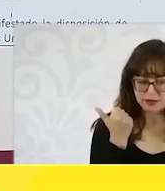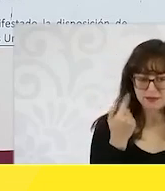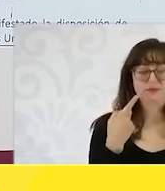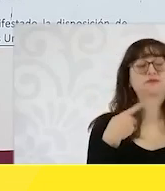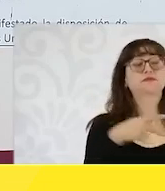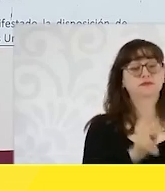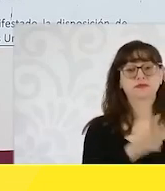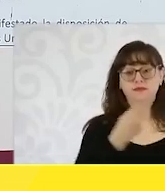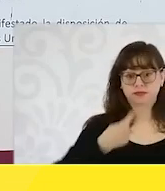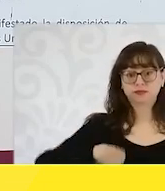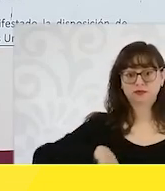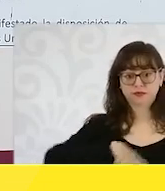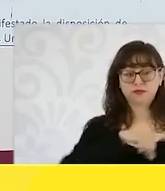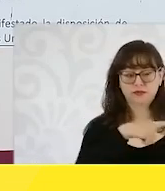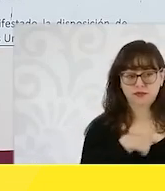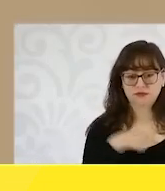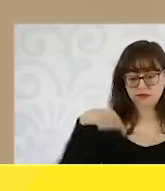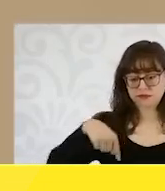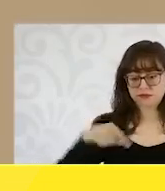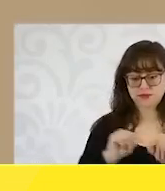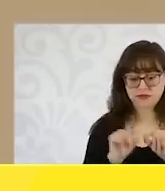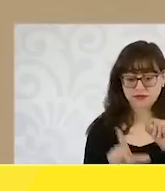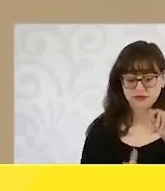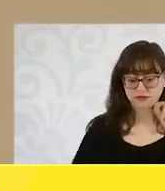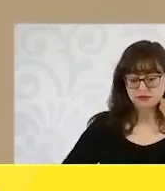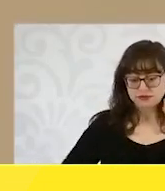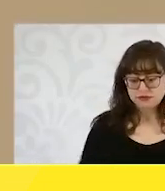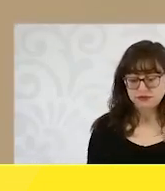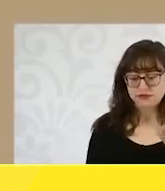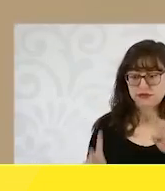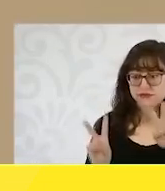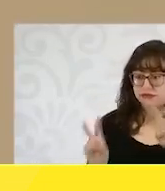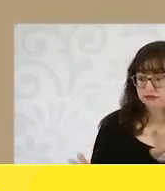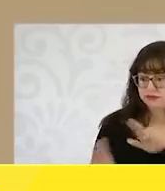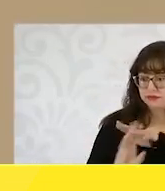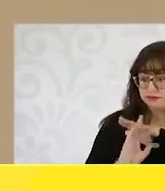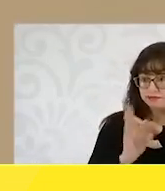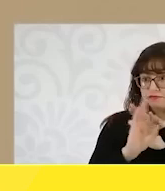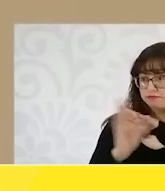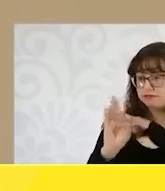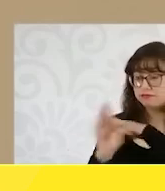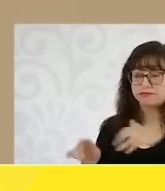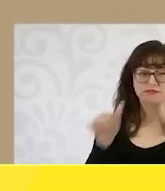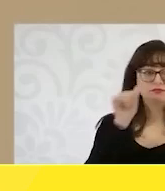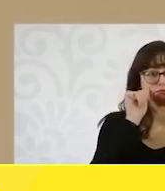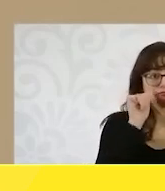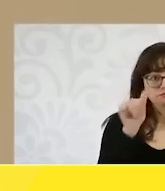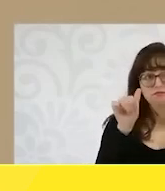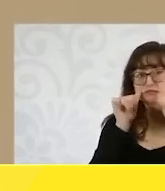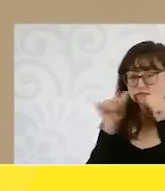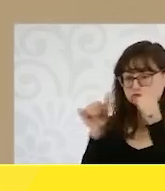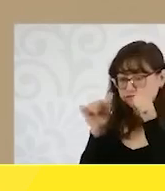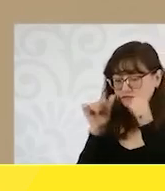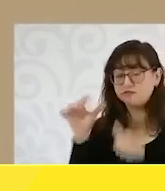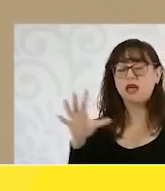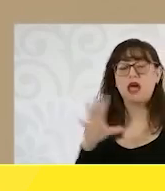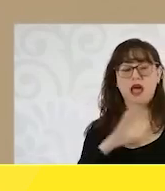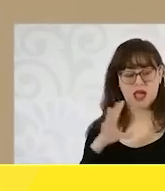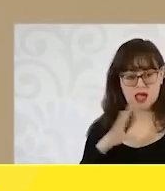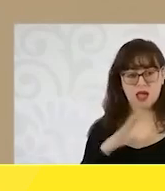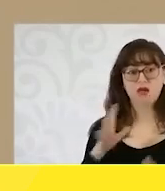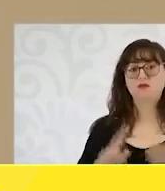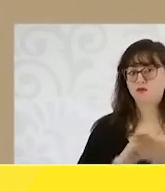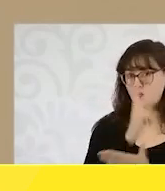finalmente amaga en que un arancel vendrá con otra respuesta. Y esto fue tras las amenazas lanzadas por el próximo